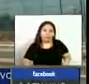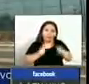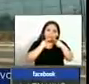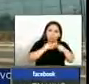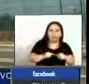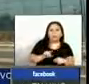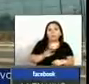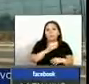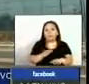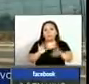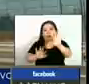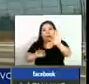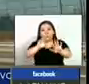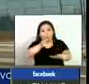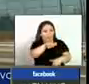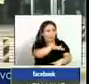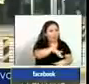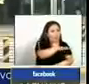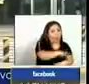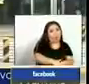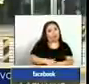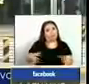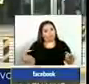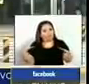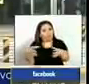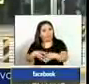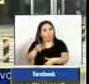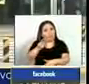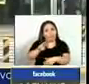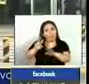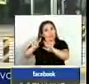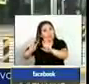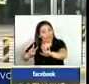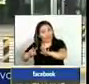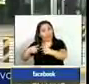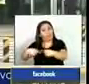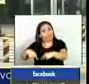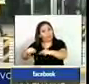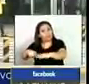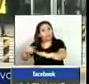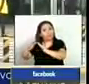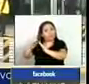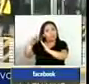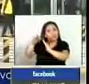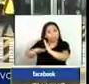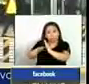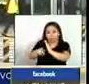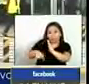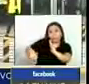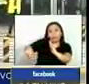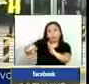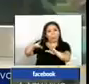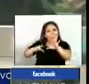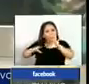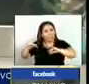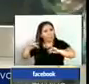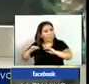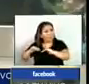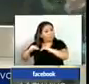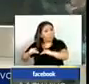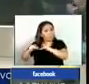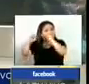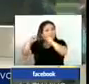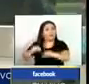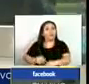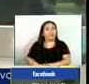transporte en 18 de las 25 regiones del país 7 regiones se mantienen en cuarentena debido a que los contagios de COVID-19 siguen en ascenso